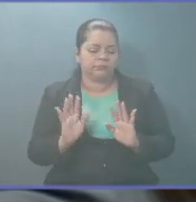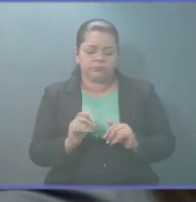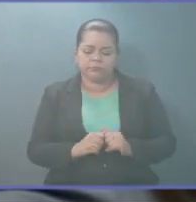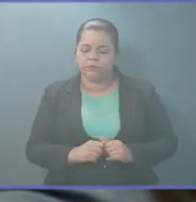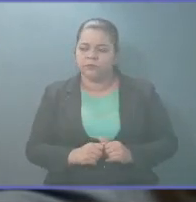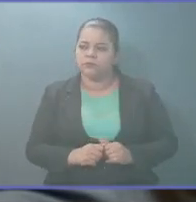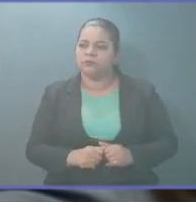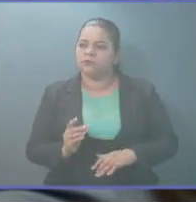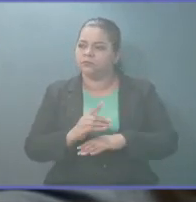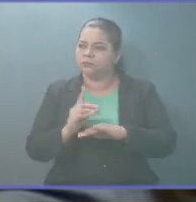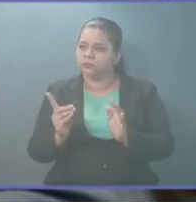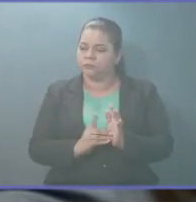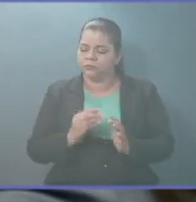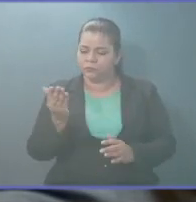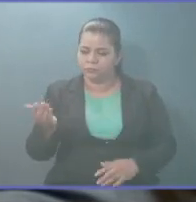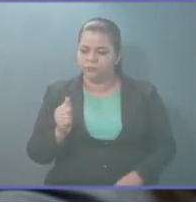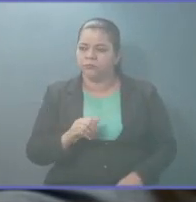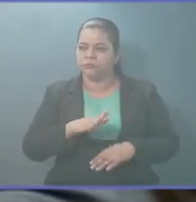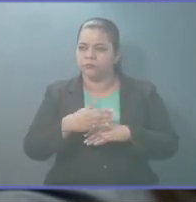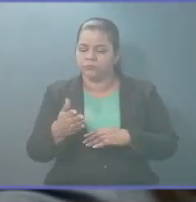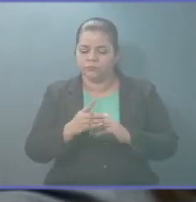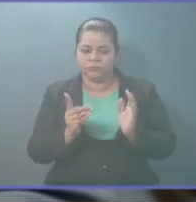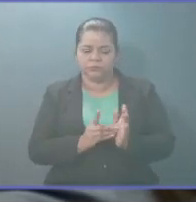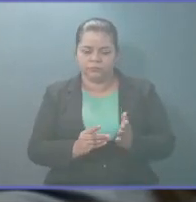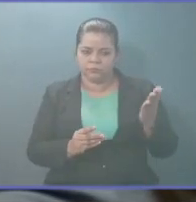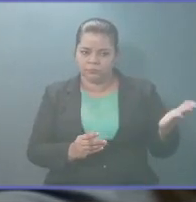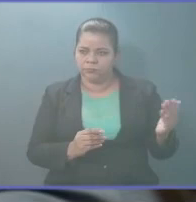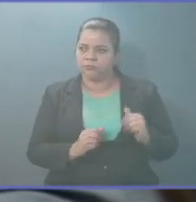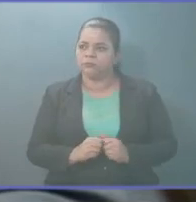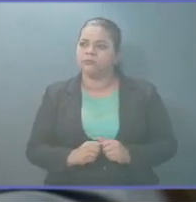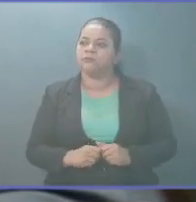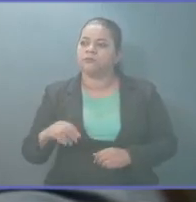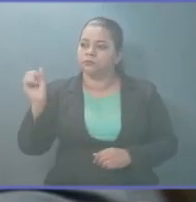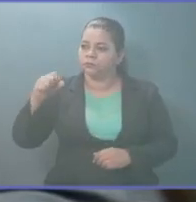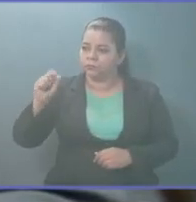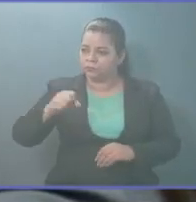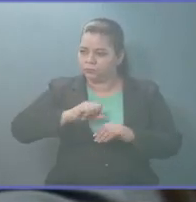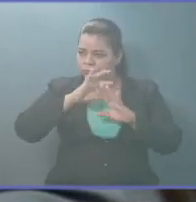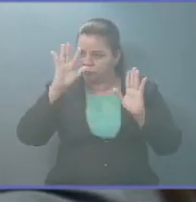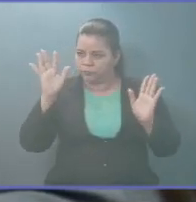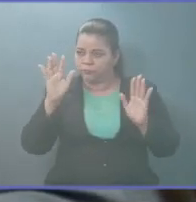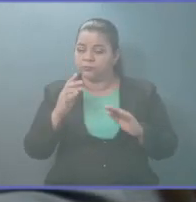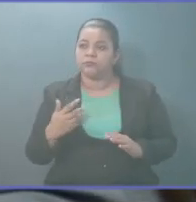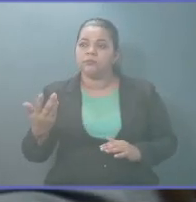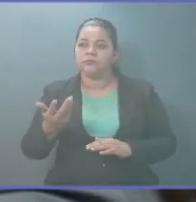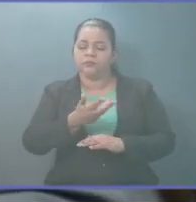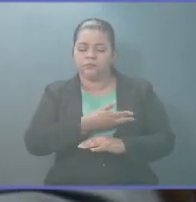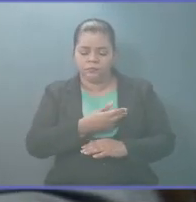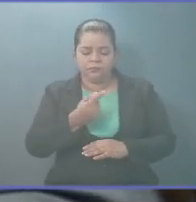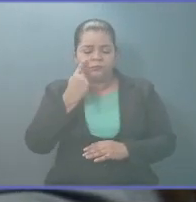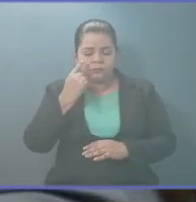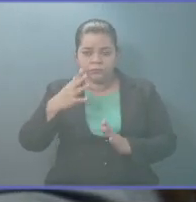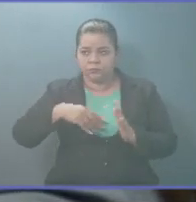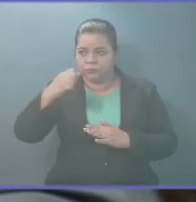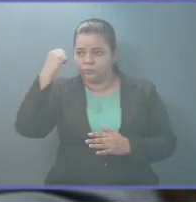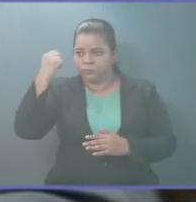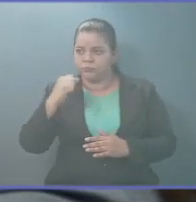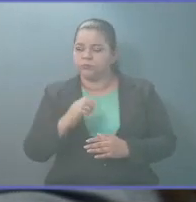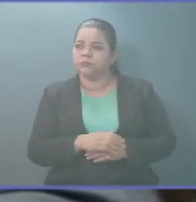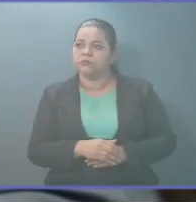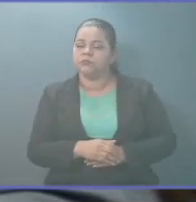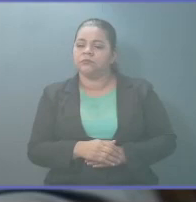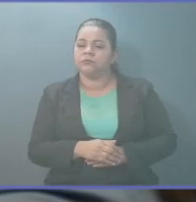diputados. Definitivamente nosotros no estamos de acuerdo con esa observación porque era de los aspectos que más